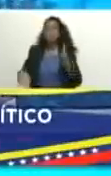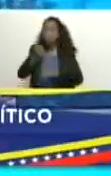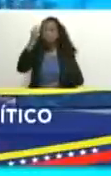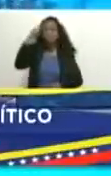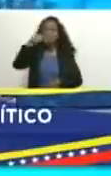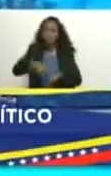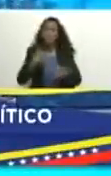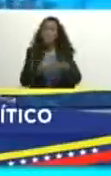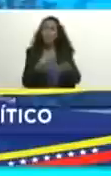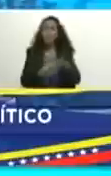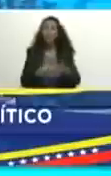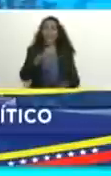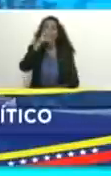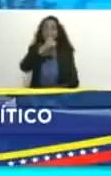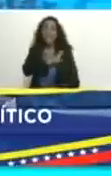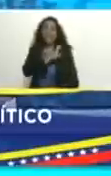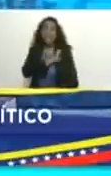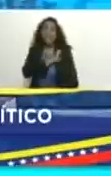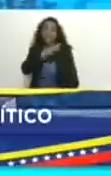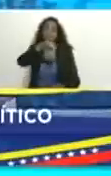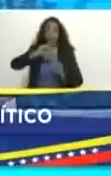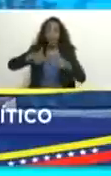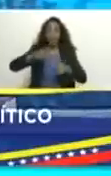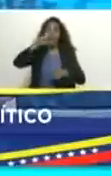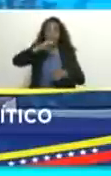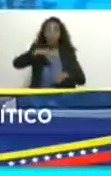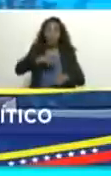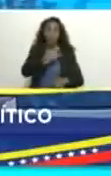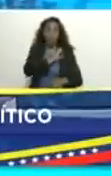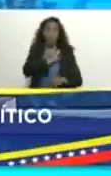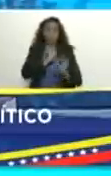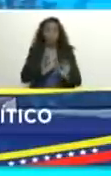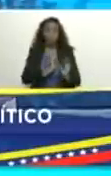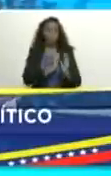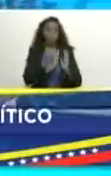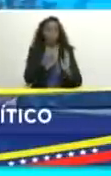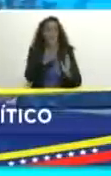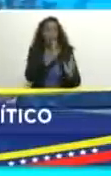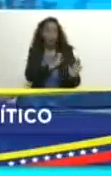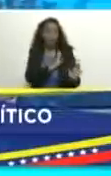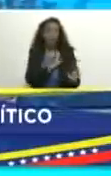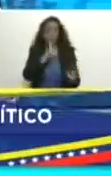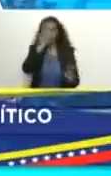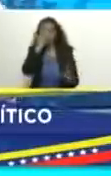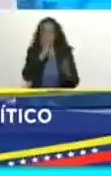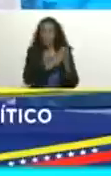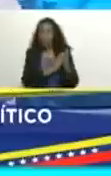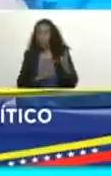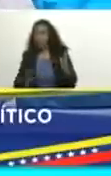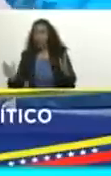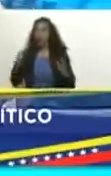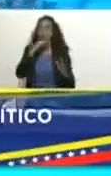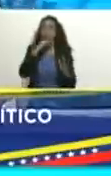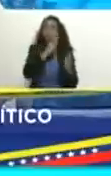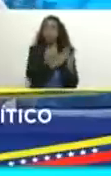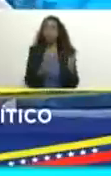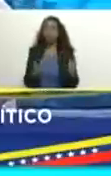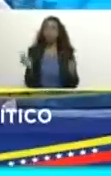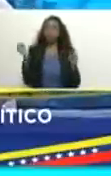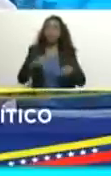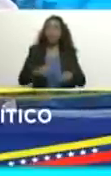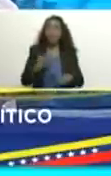que nos planteamos en enero. Porque vamos, mira, bien, bien perfilado. Y lo que viene ahora,